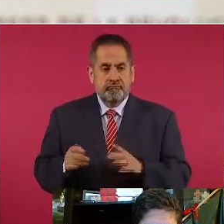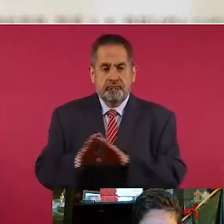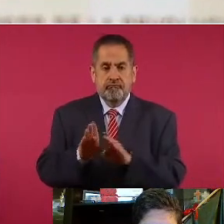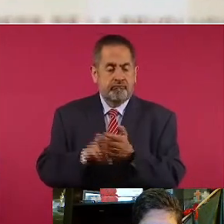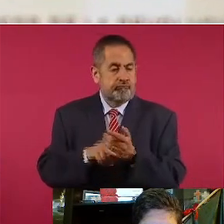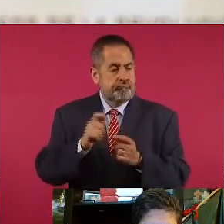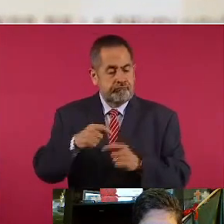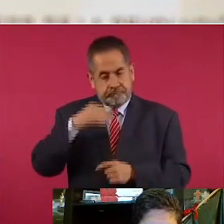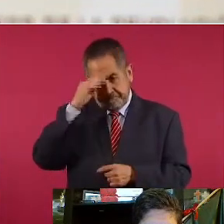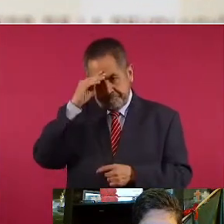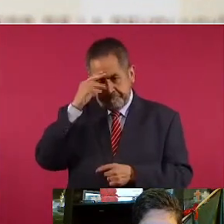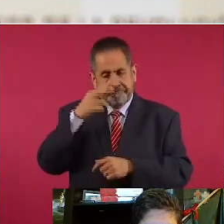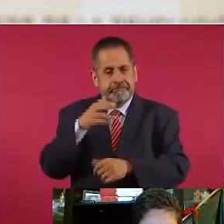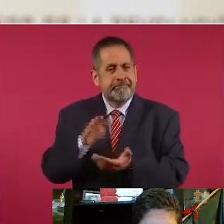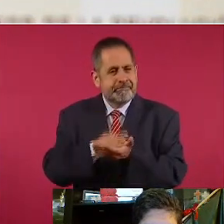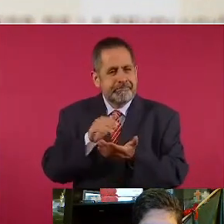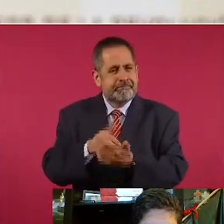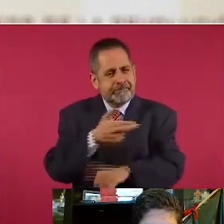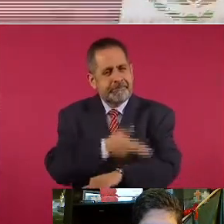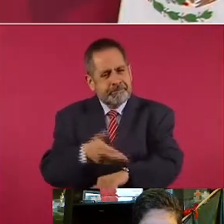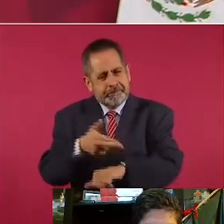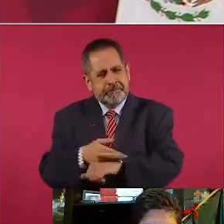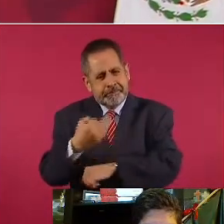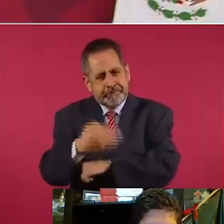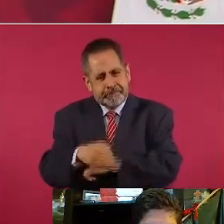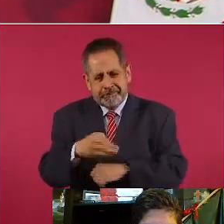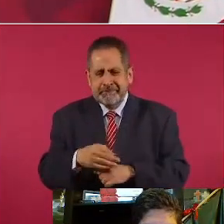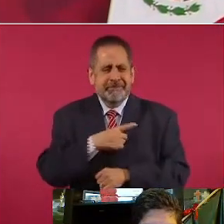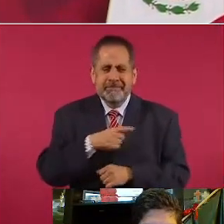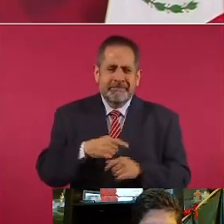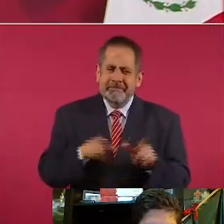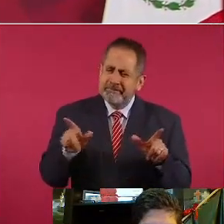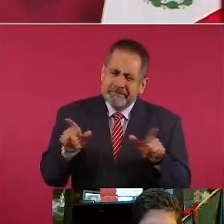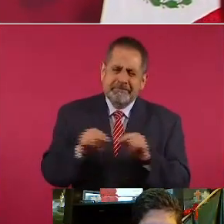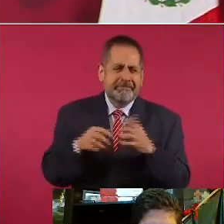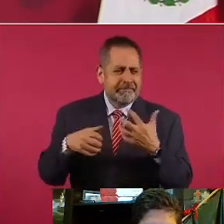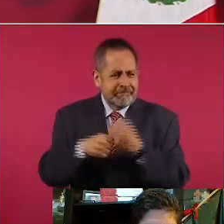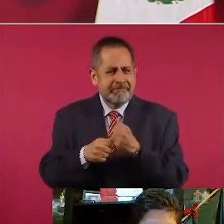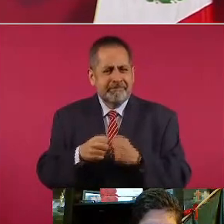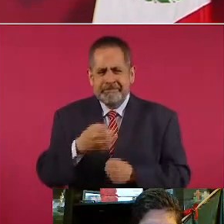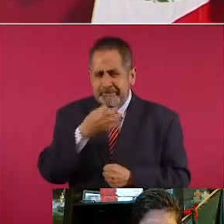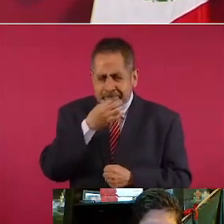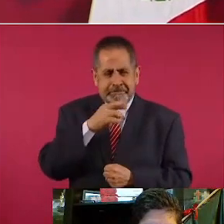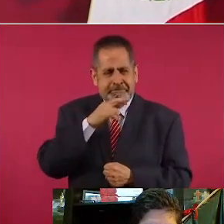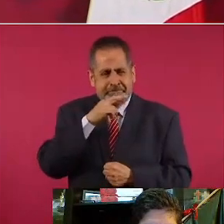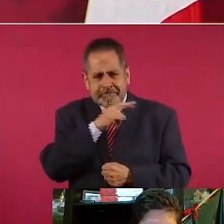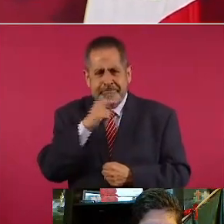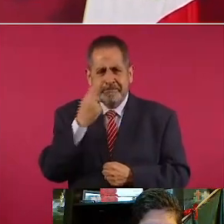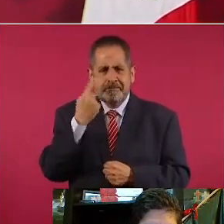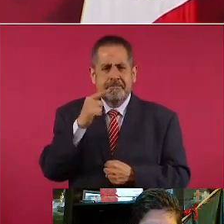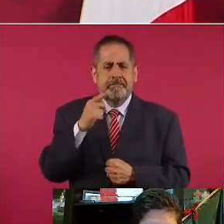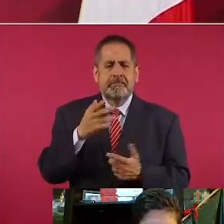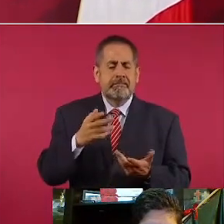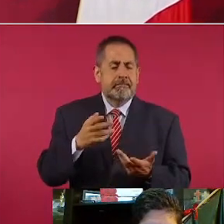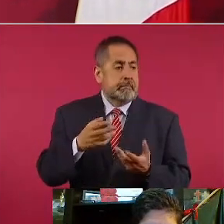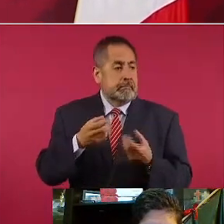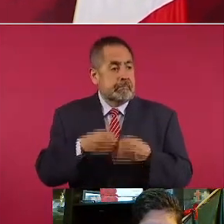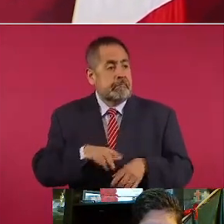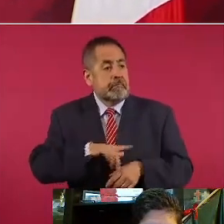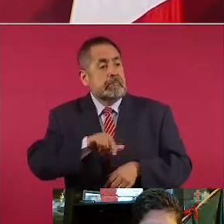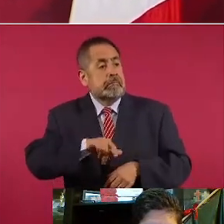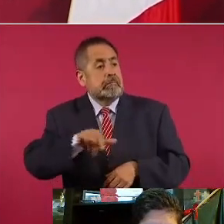haciendo trámites y hay que simplificar todo para que esto no nos